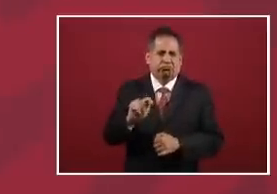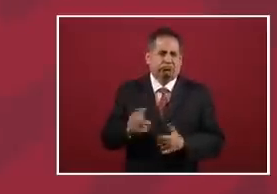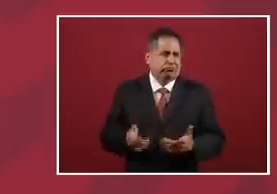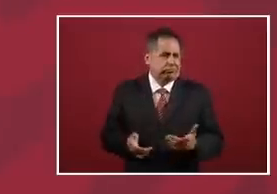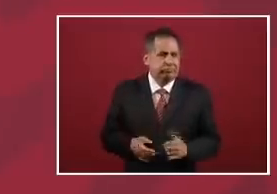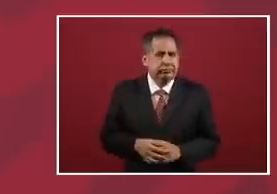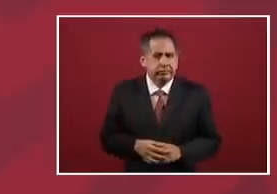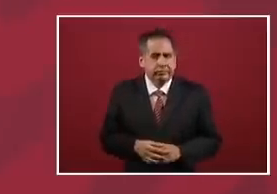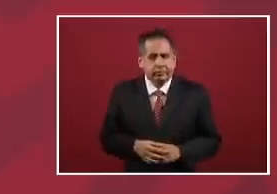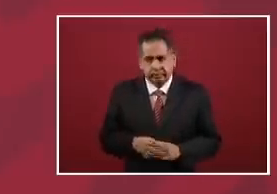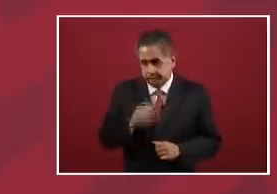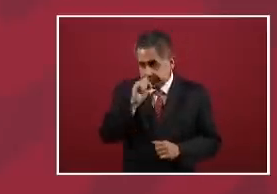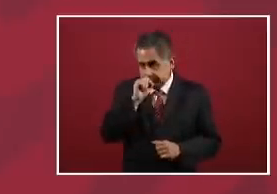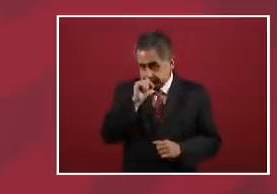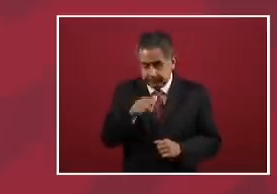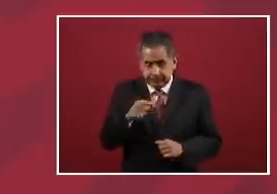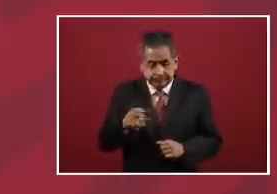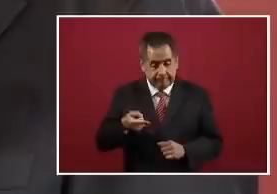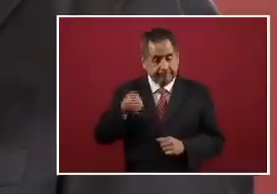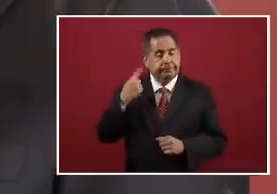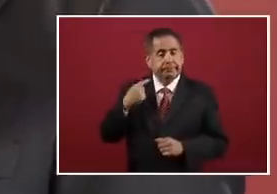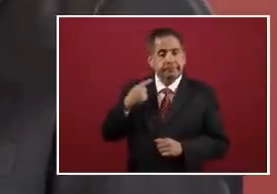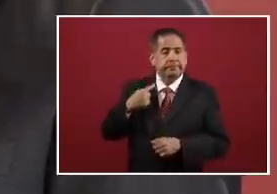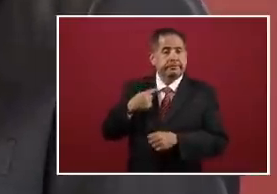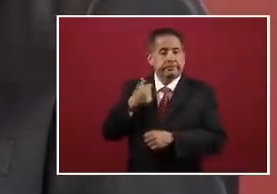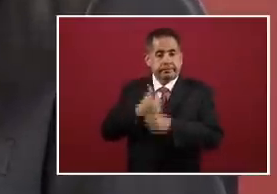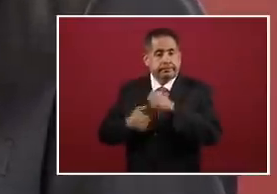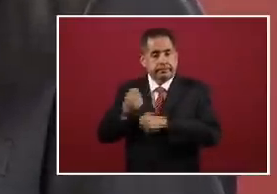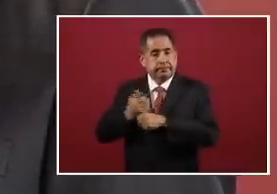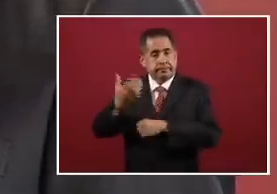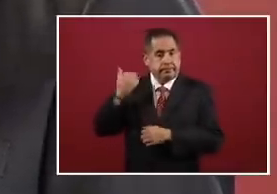Y también en el sexenio pasado